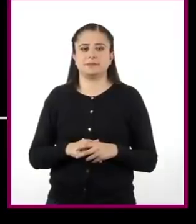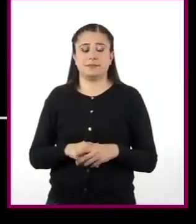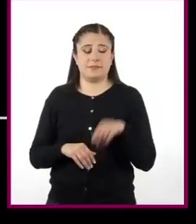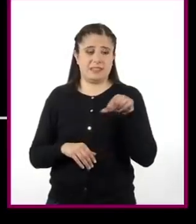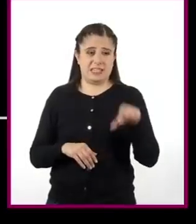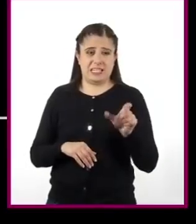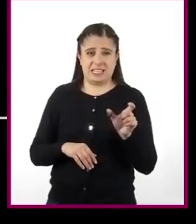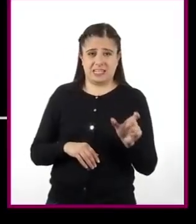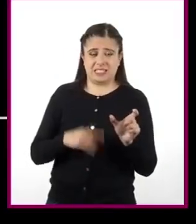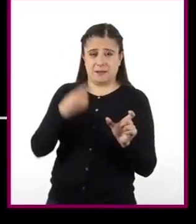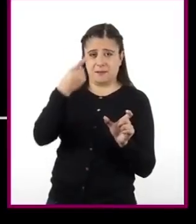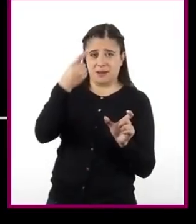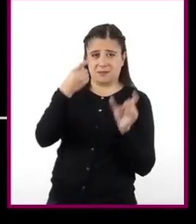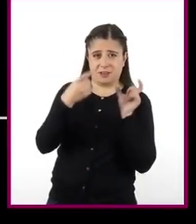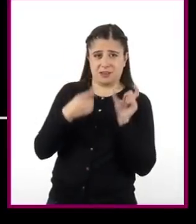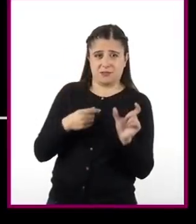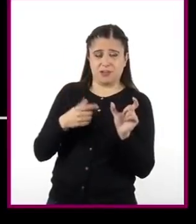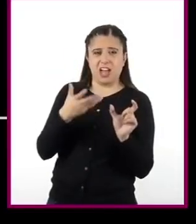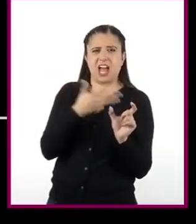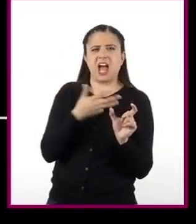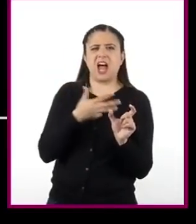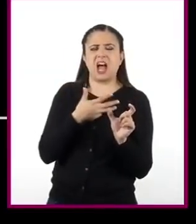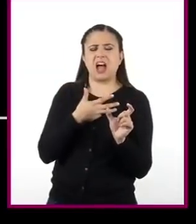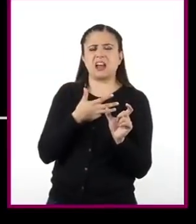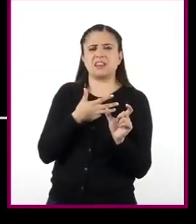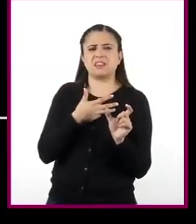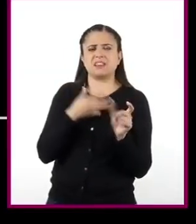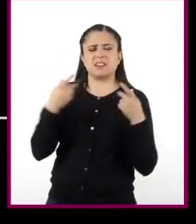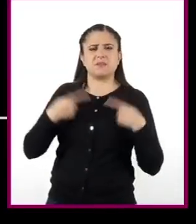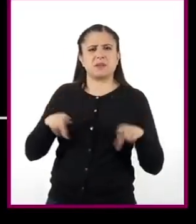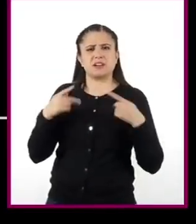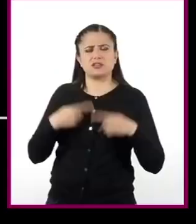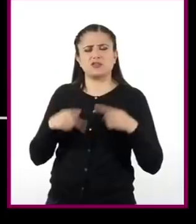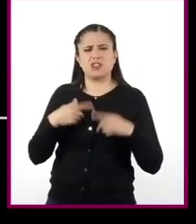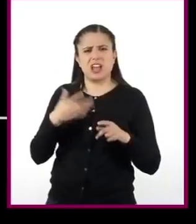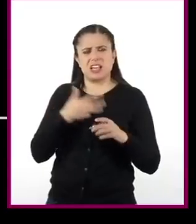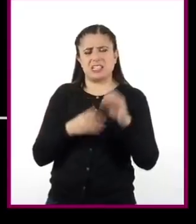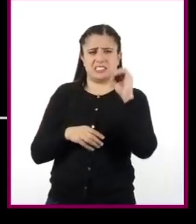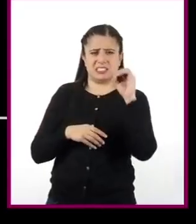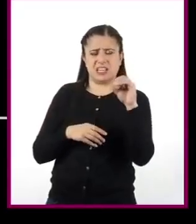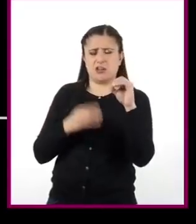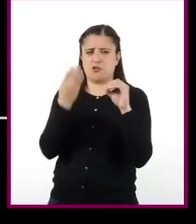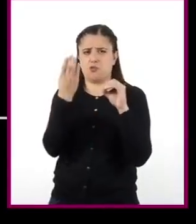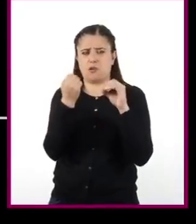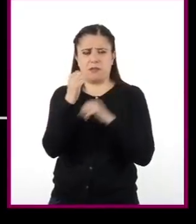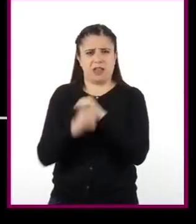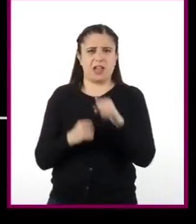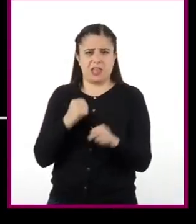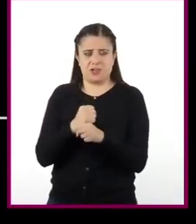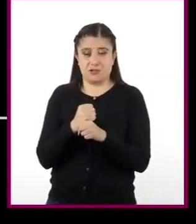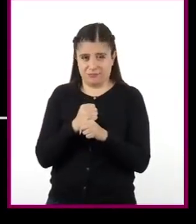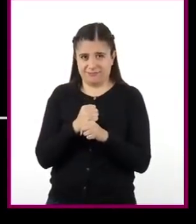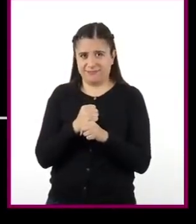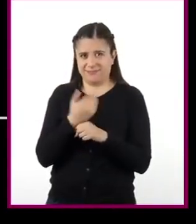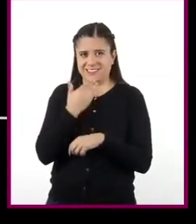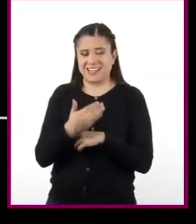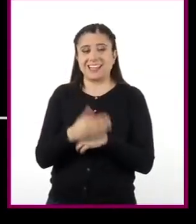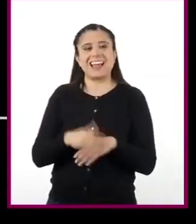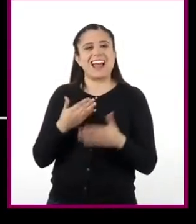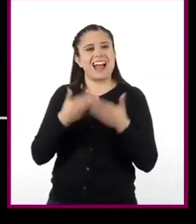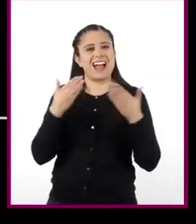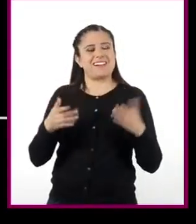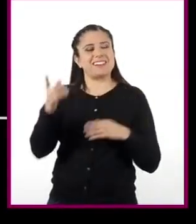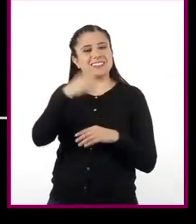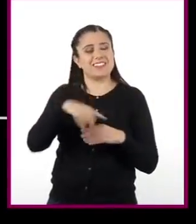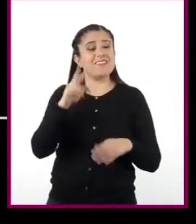esta, digamos, primera etapa vamos a poner que hay la gente que tiene entre 0 y 9 años, muy bien. Y si nos damos